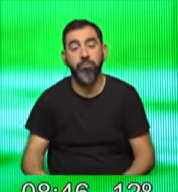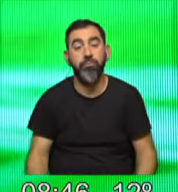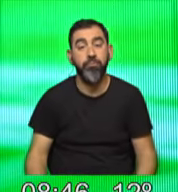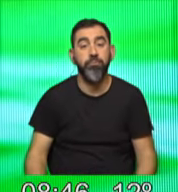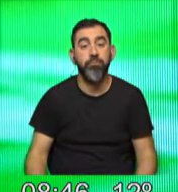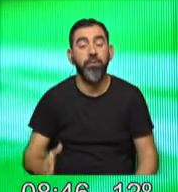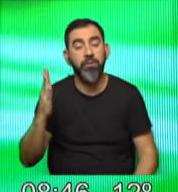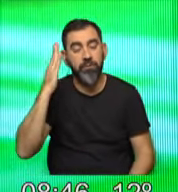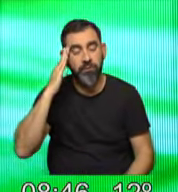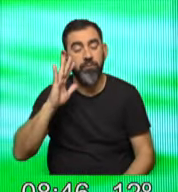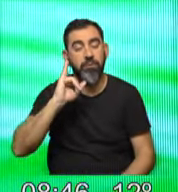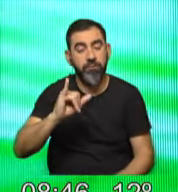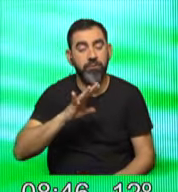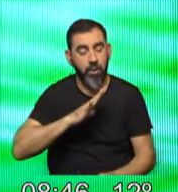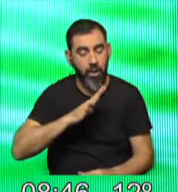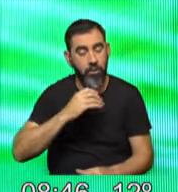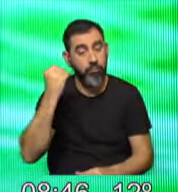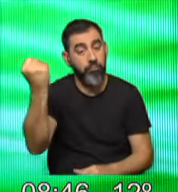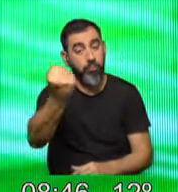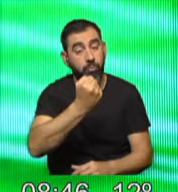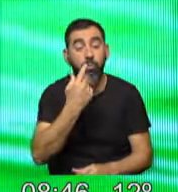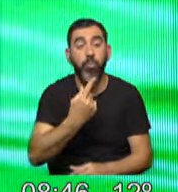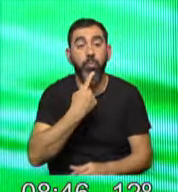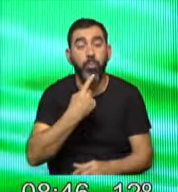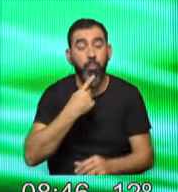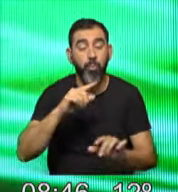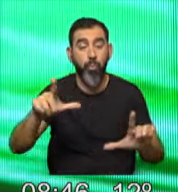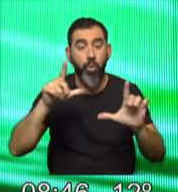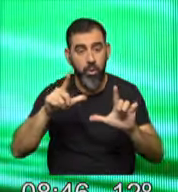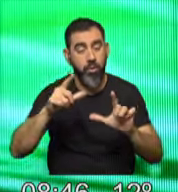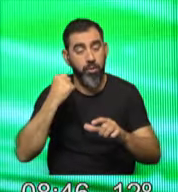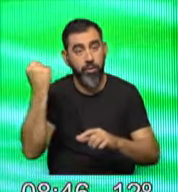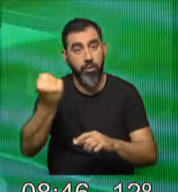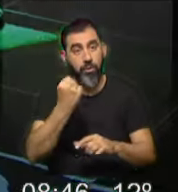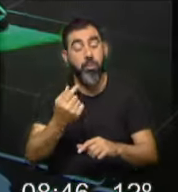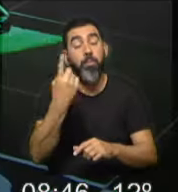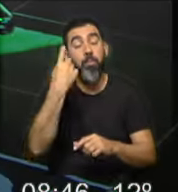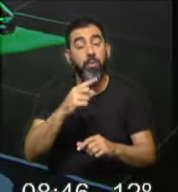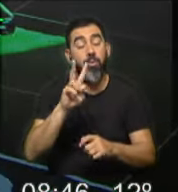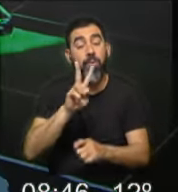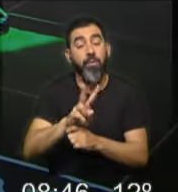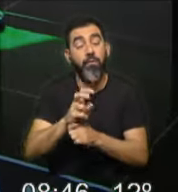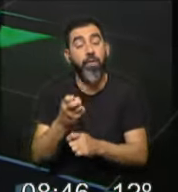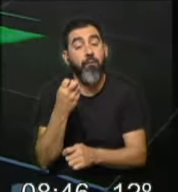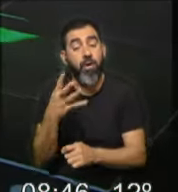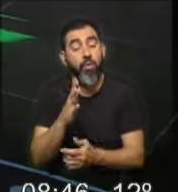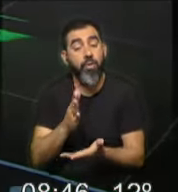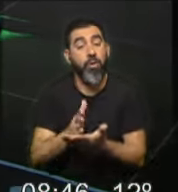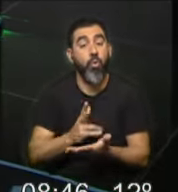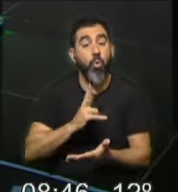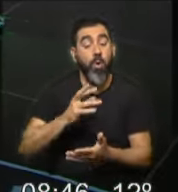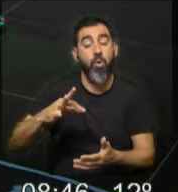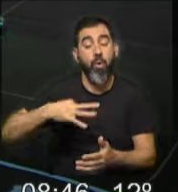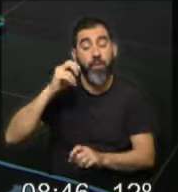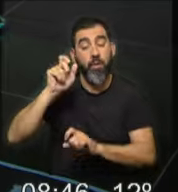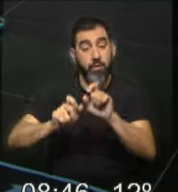además tienen mucha presencia político mediática mucha influencia pero nosotros defendemos valores derechos humanos no la vida de